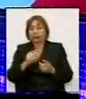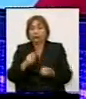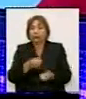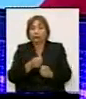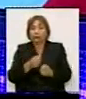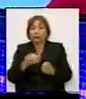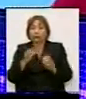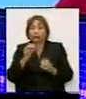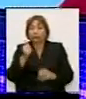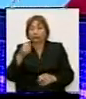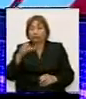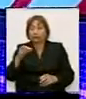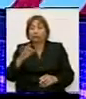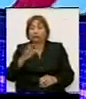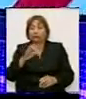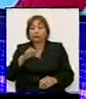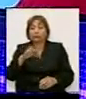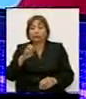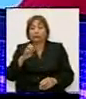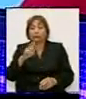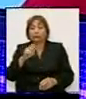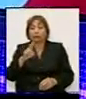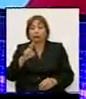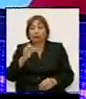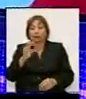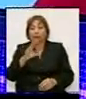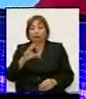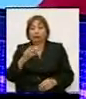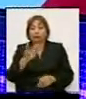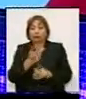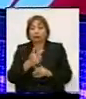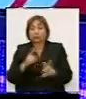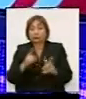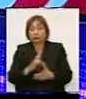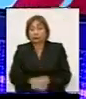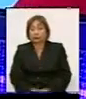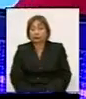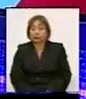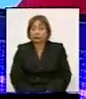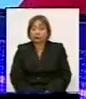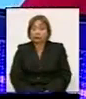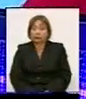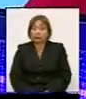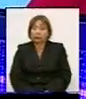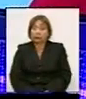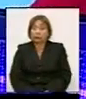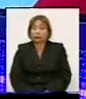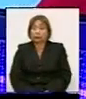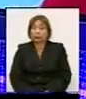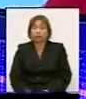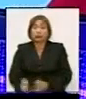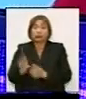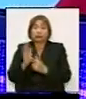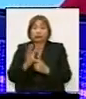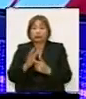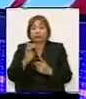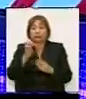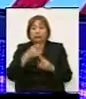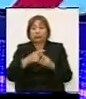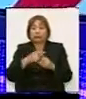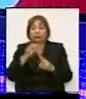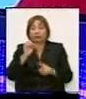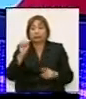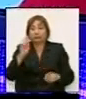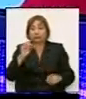del congresista Francesco Petrosi, representante de la bancada liberal, el representante también de los ex senadores